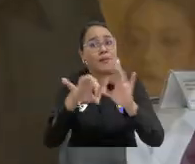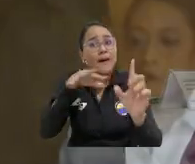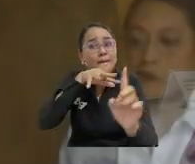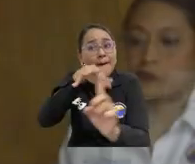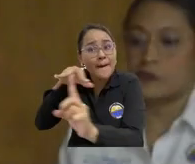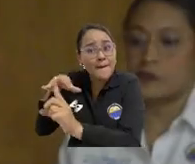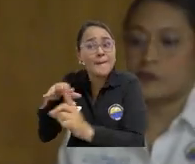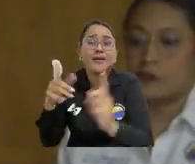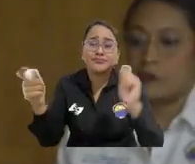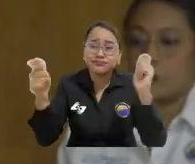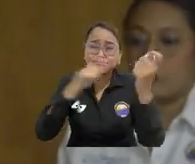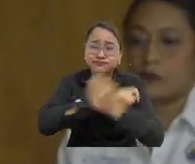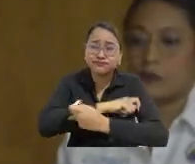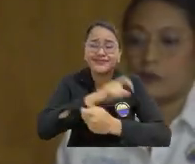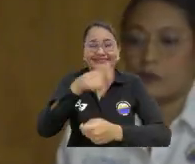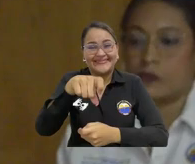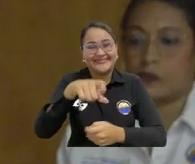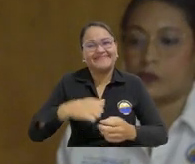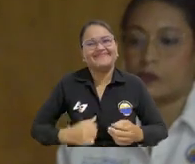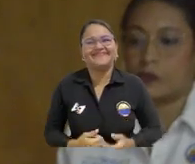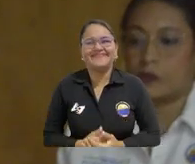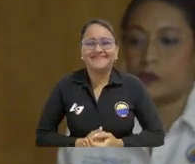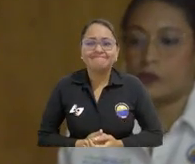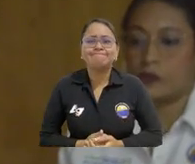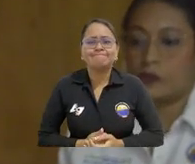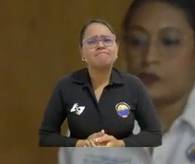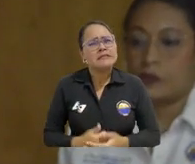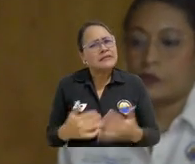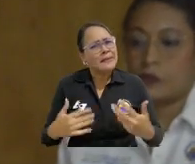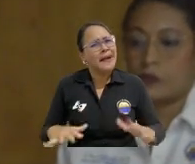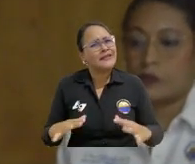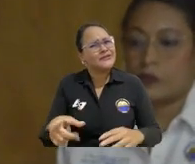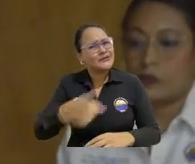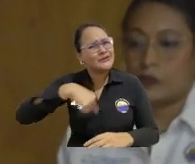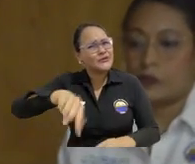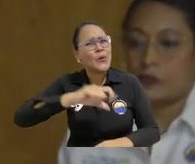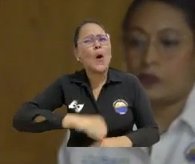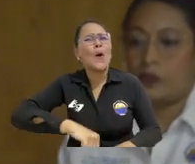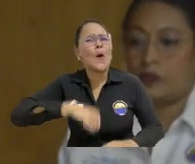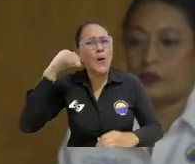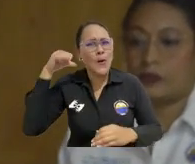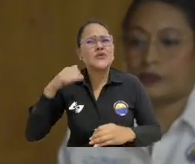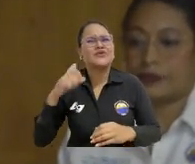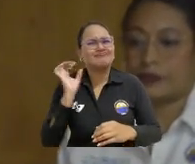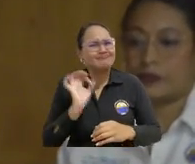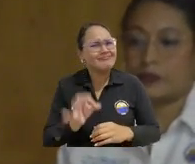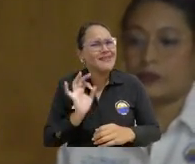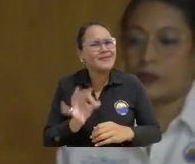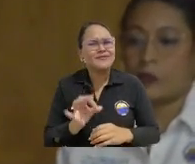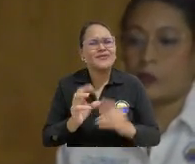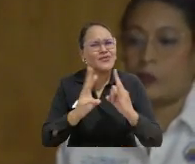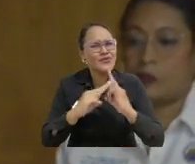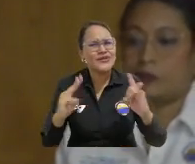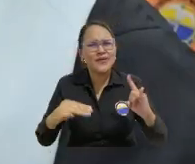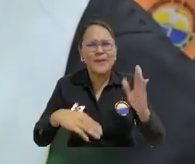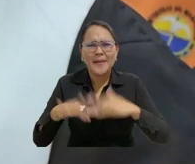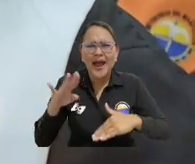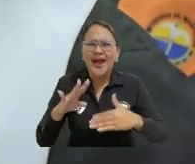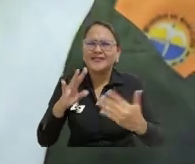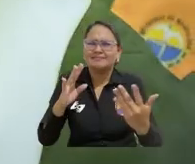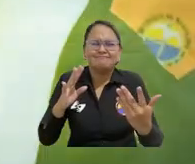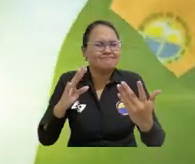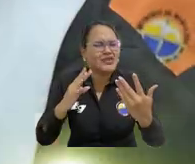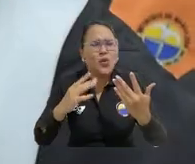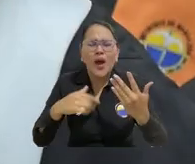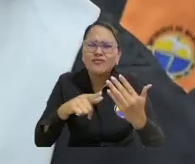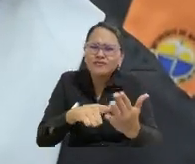saber. Son noticias que verdaderamente nos llegan al corazón porque nos nutre de orgullo de que cada vez más la universidad